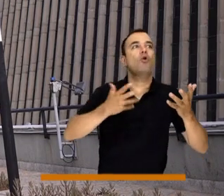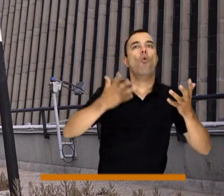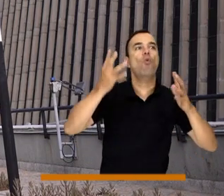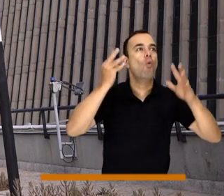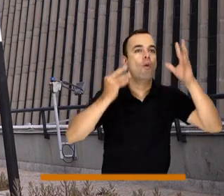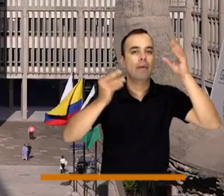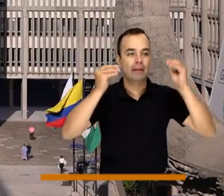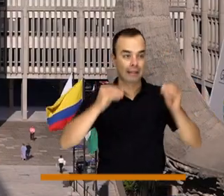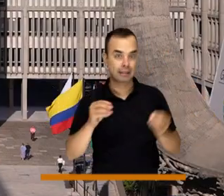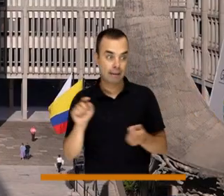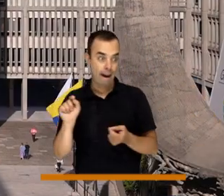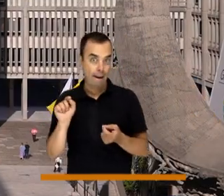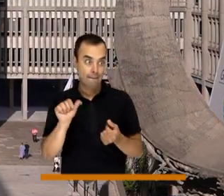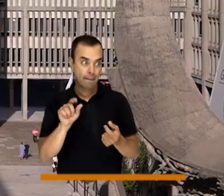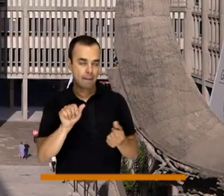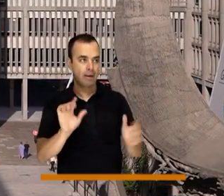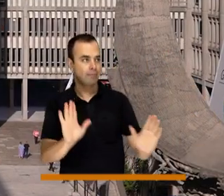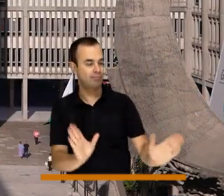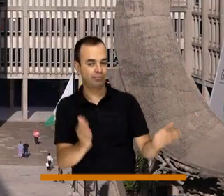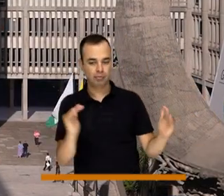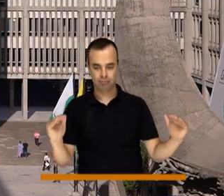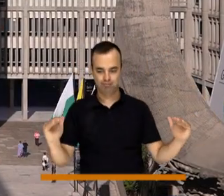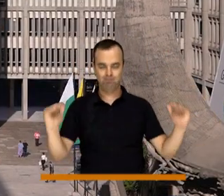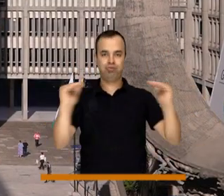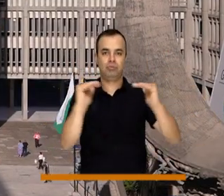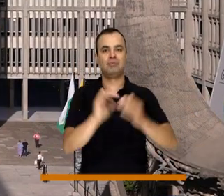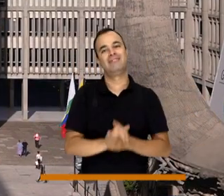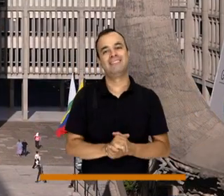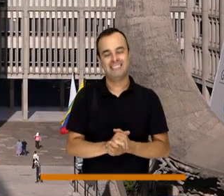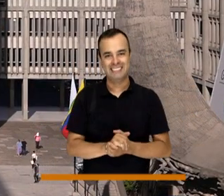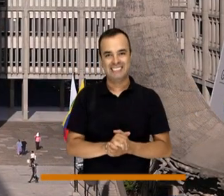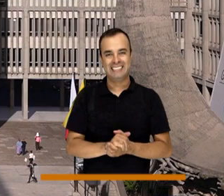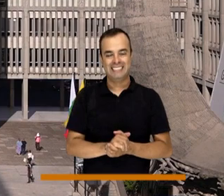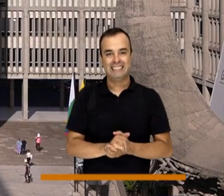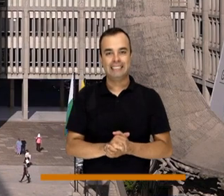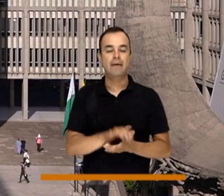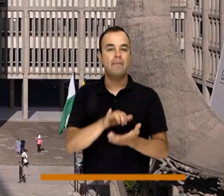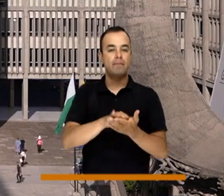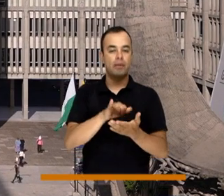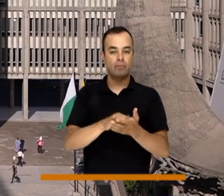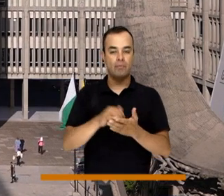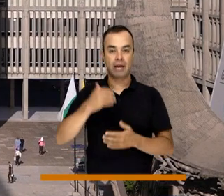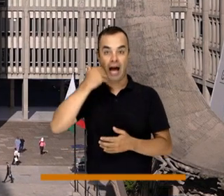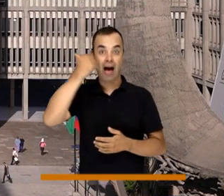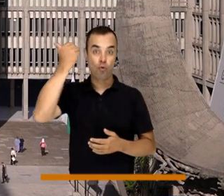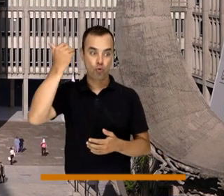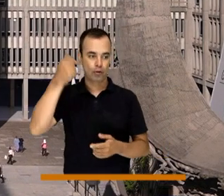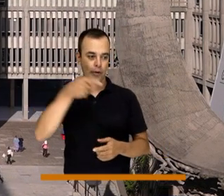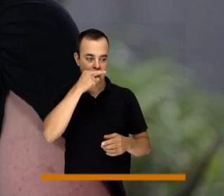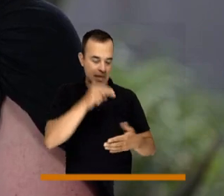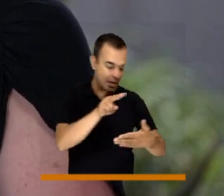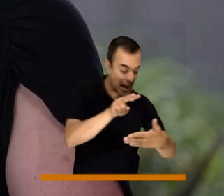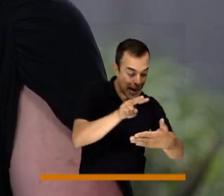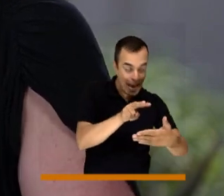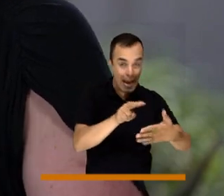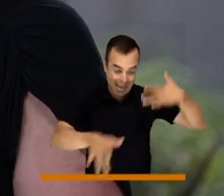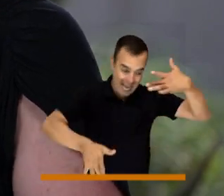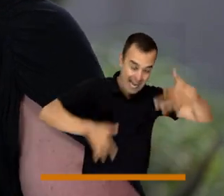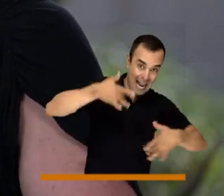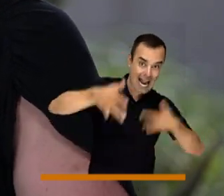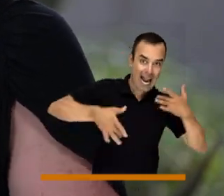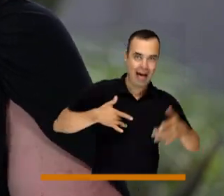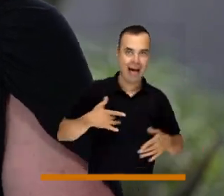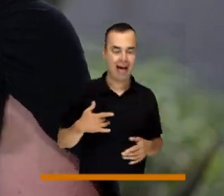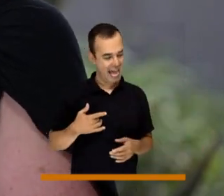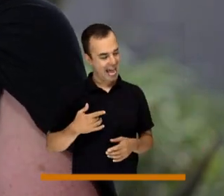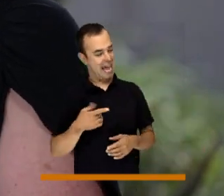un libro lo que hace es conecta al adulto con el niño, como con la emoción del niño, y los va activando a